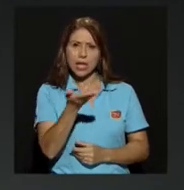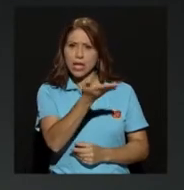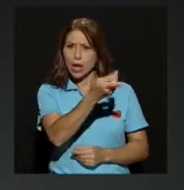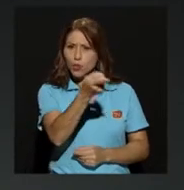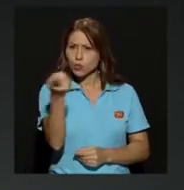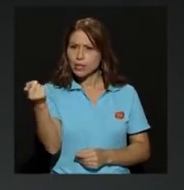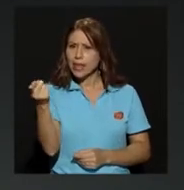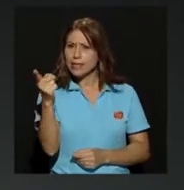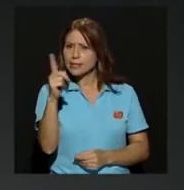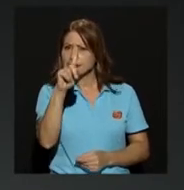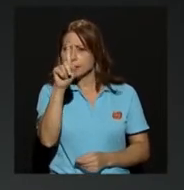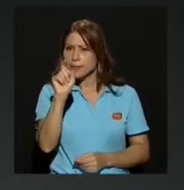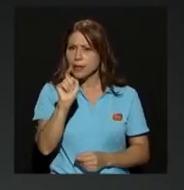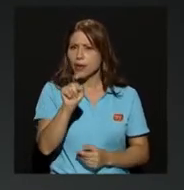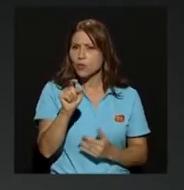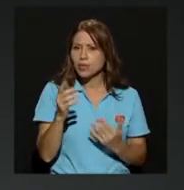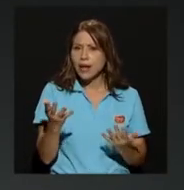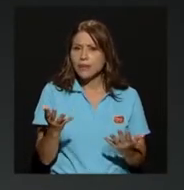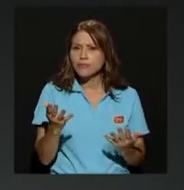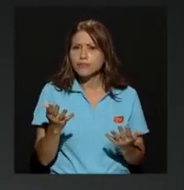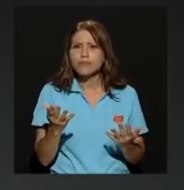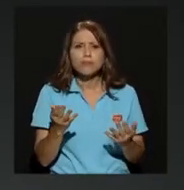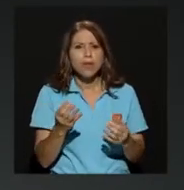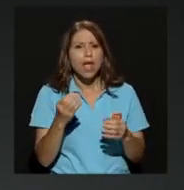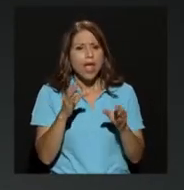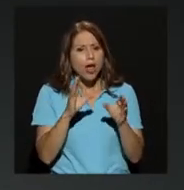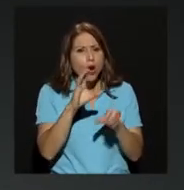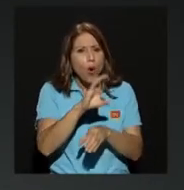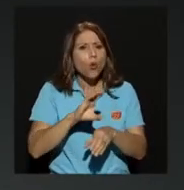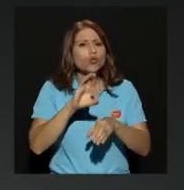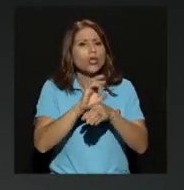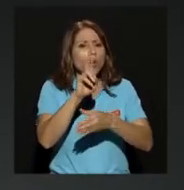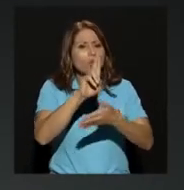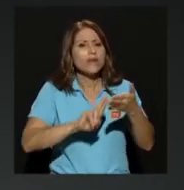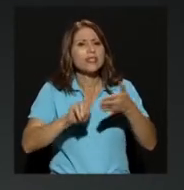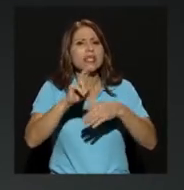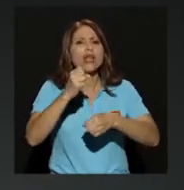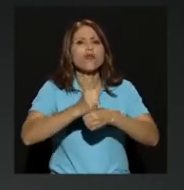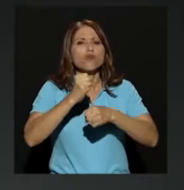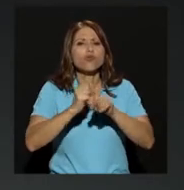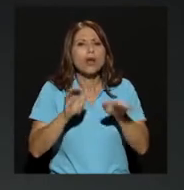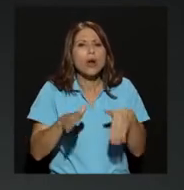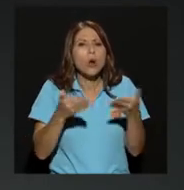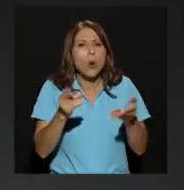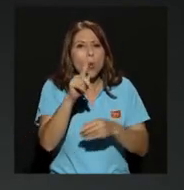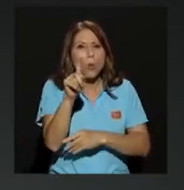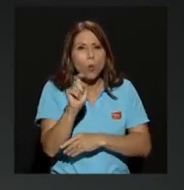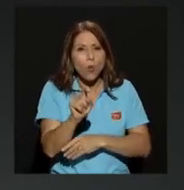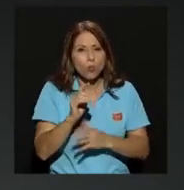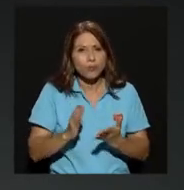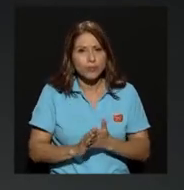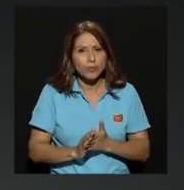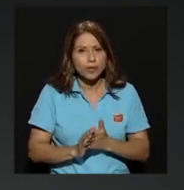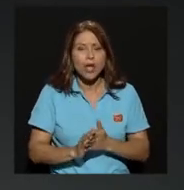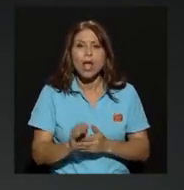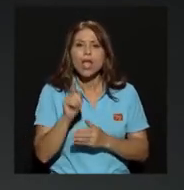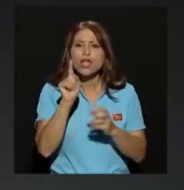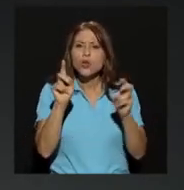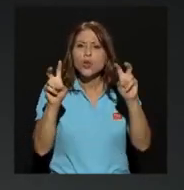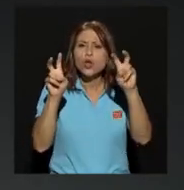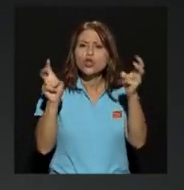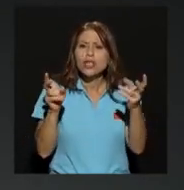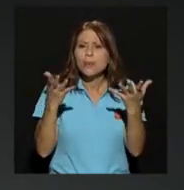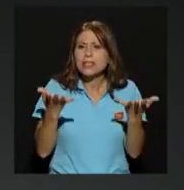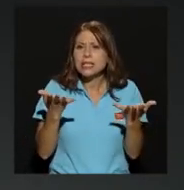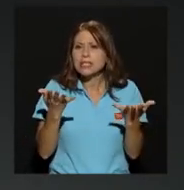preguntarán es cómo funciona el Consejo Universitario Y uno de los temas es, en una cierta